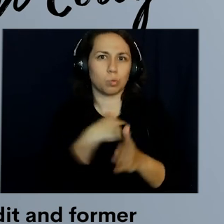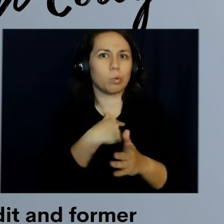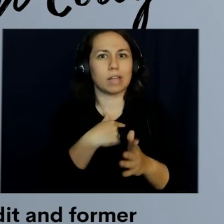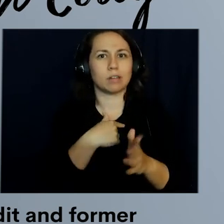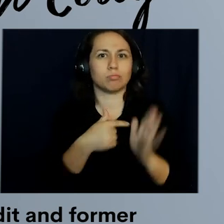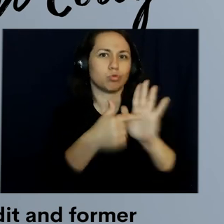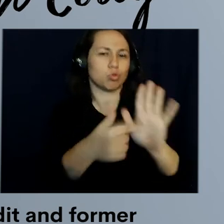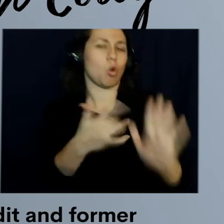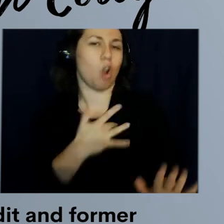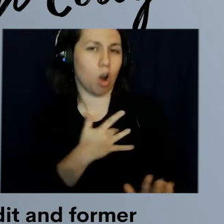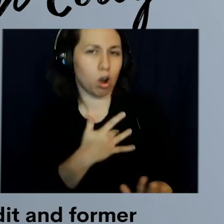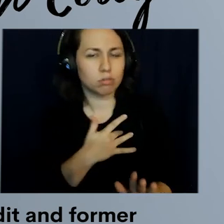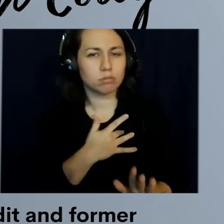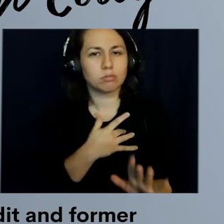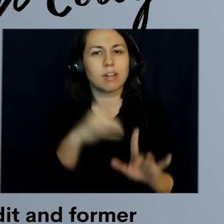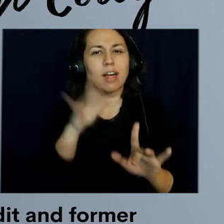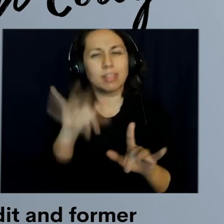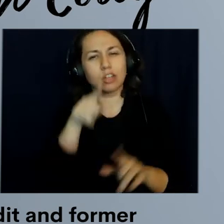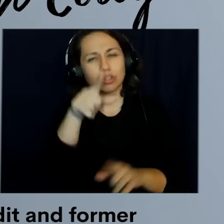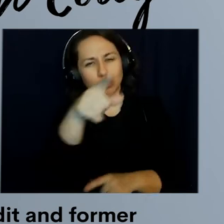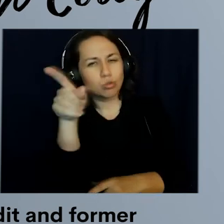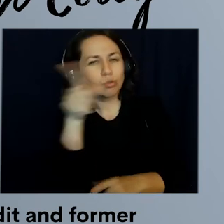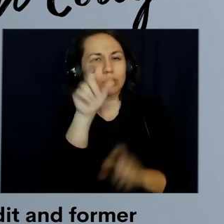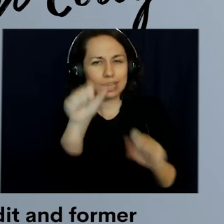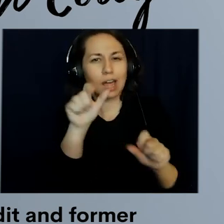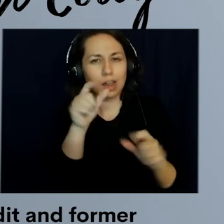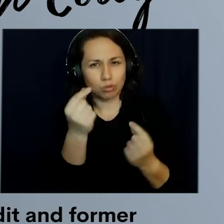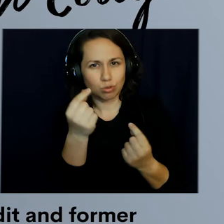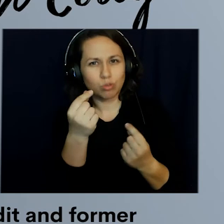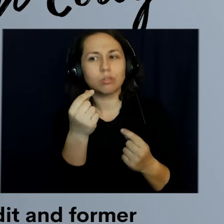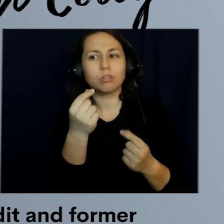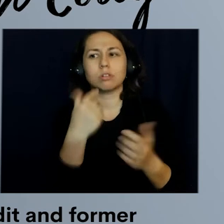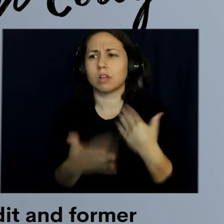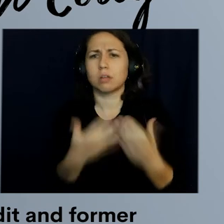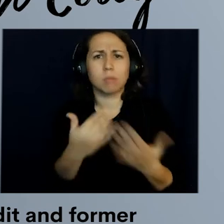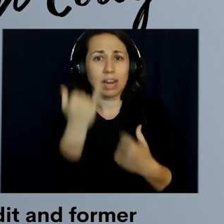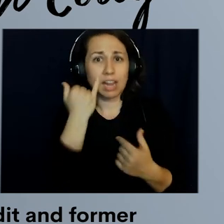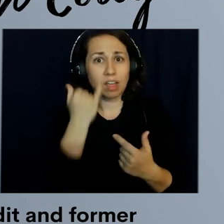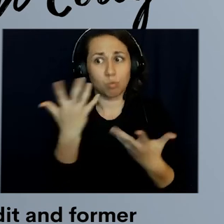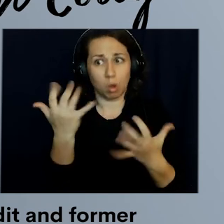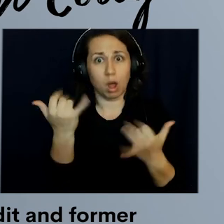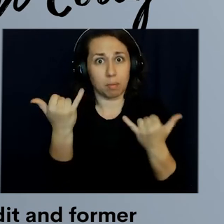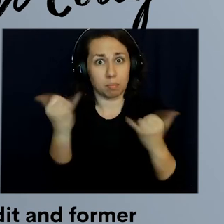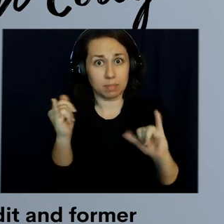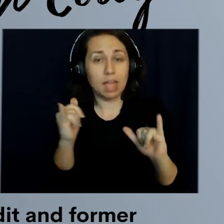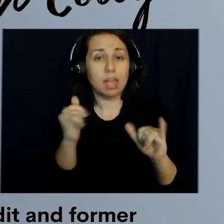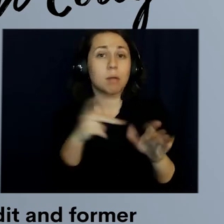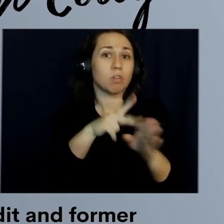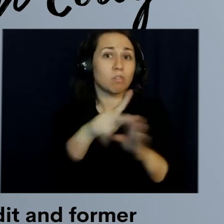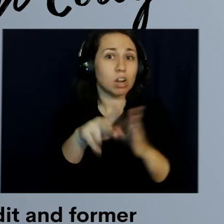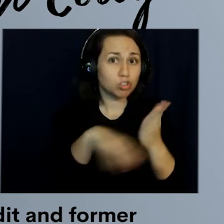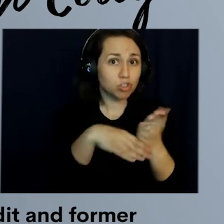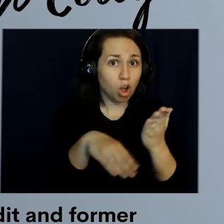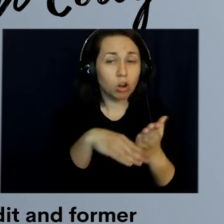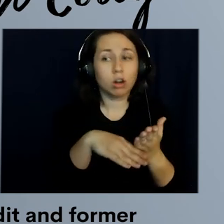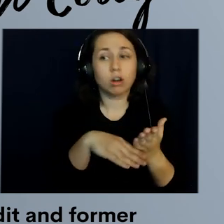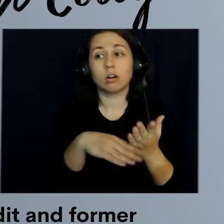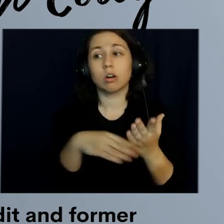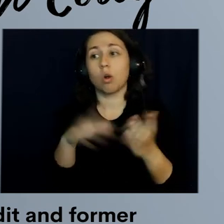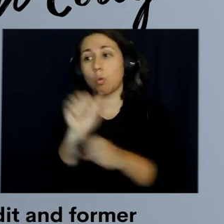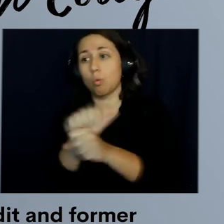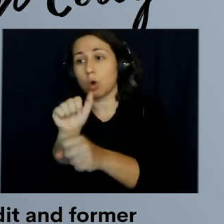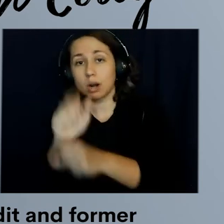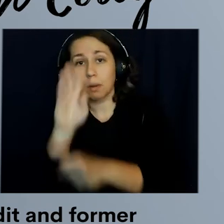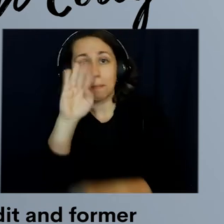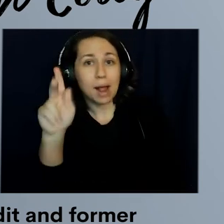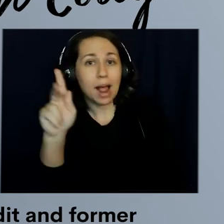jugar fútbol profesional, si quieren trabajar en un banco, si quieres disfrutar ese surfeo de California, lo